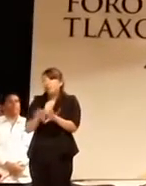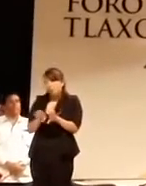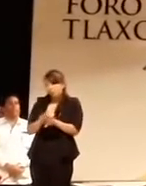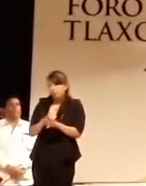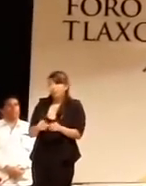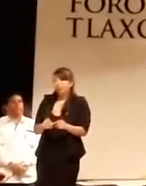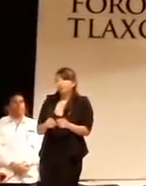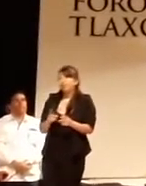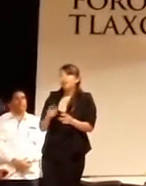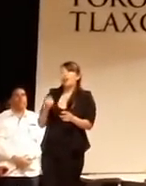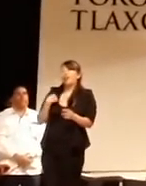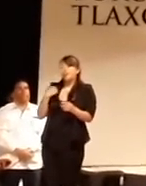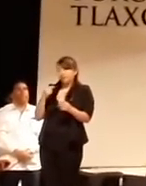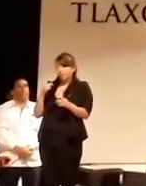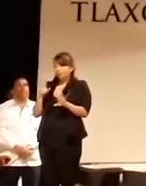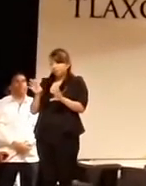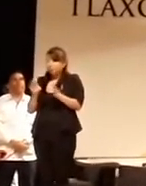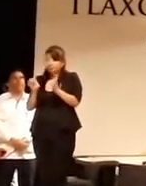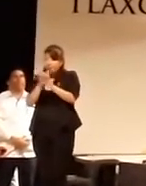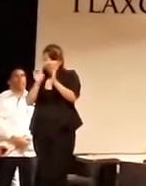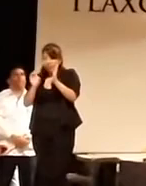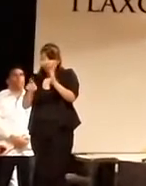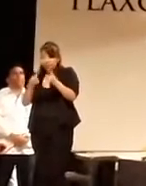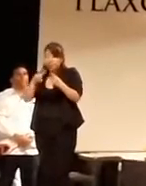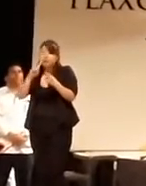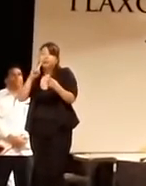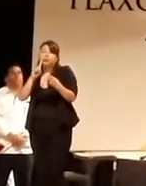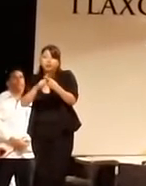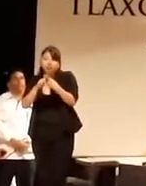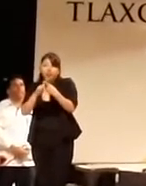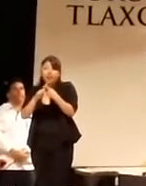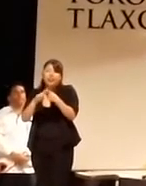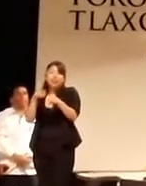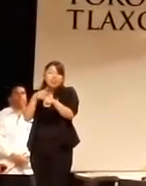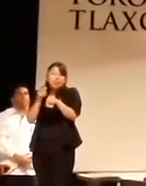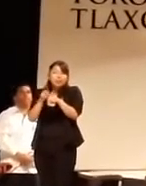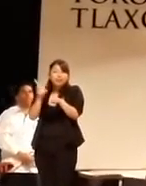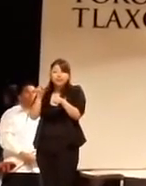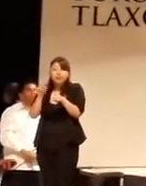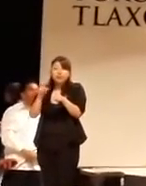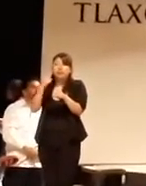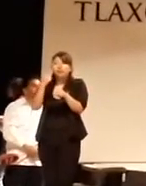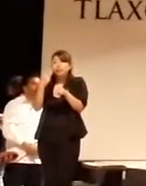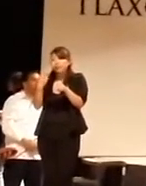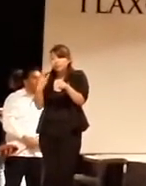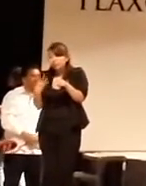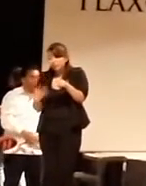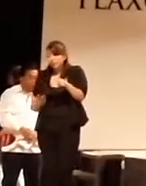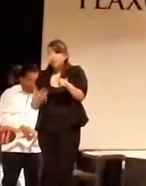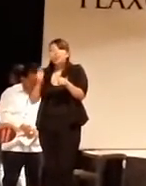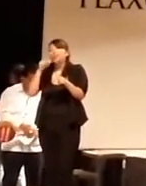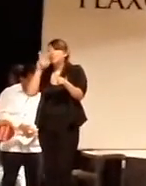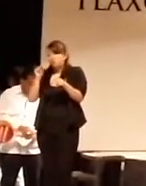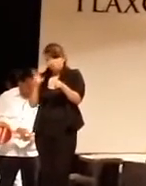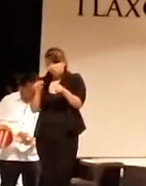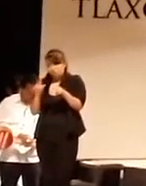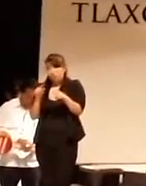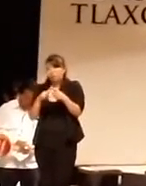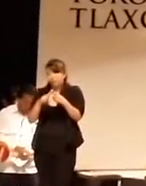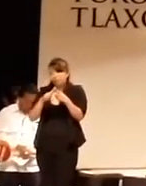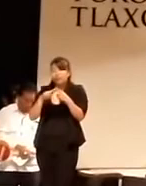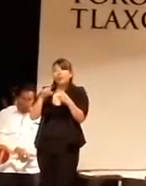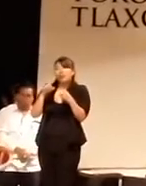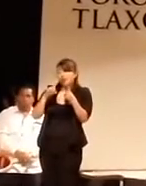Unas que no clasifiquen, que no provoquen la memorización, que no promuevan la simulación o la trampa, que